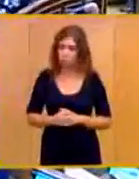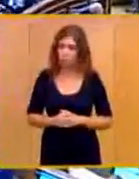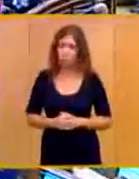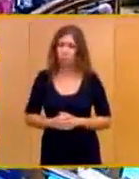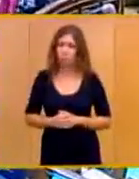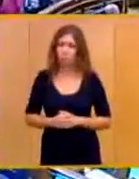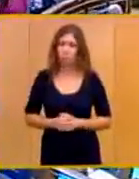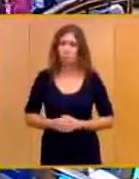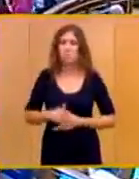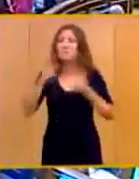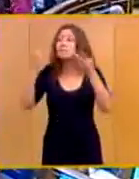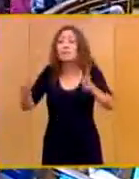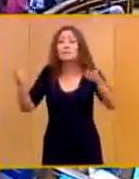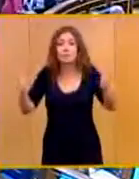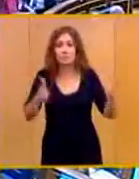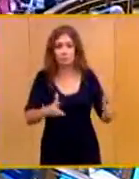Siéntense.